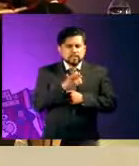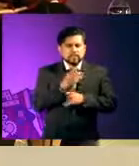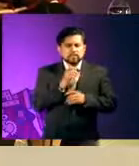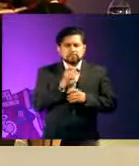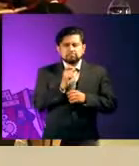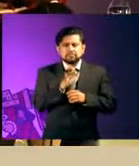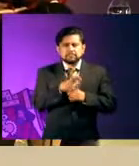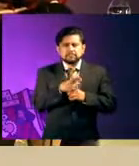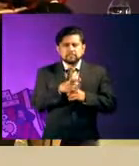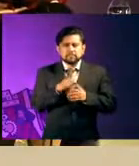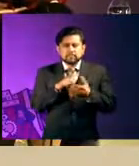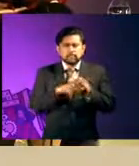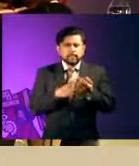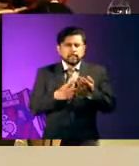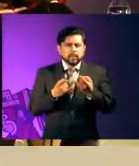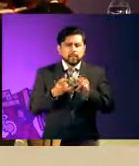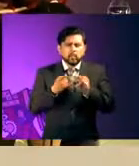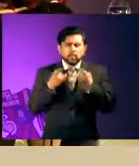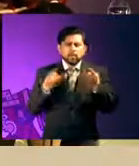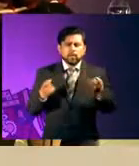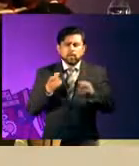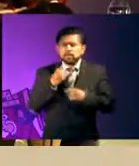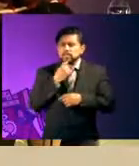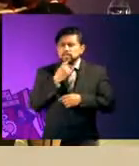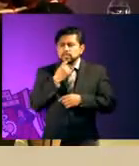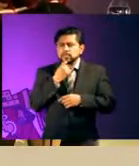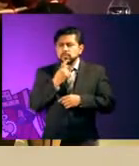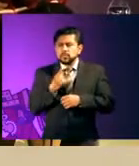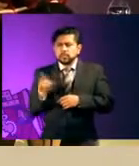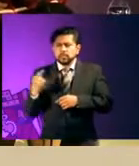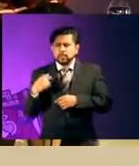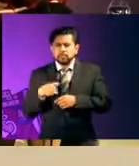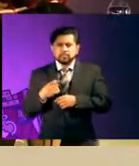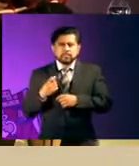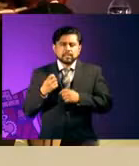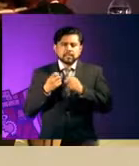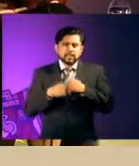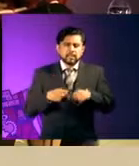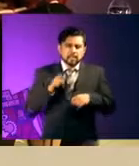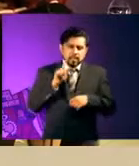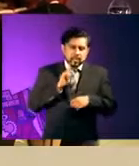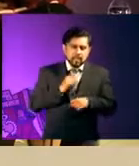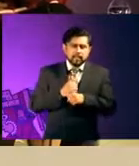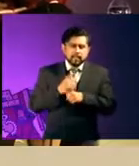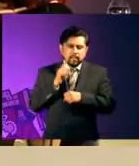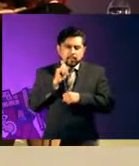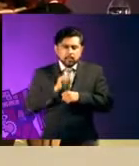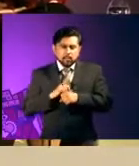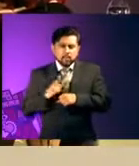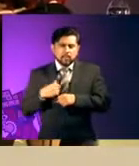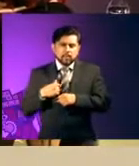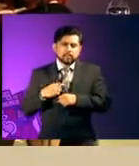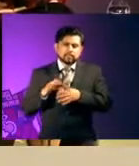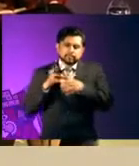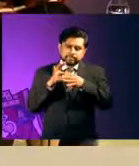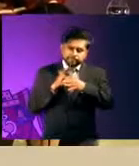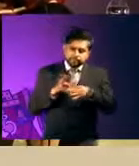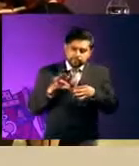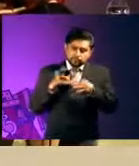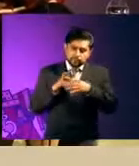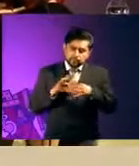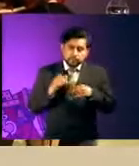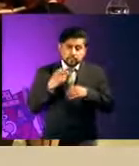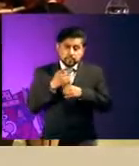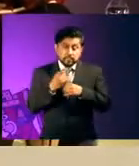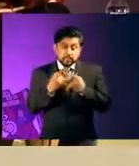una de un viejo cuento de la infancia que nos leían las tías y mi abuela que era el